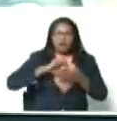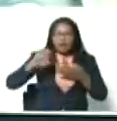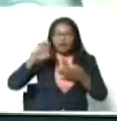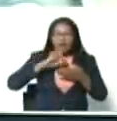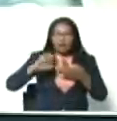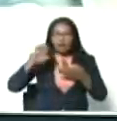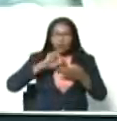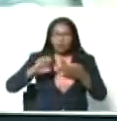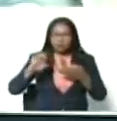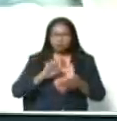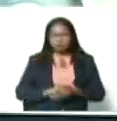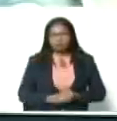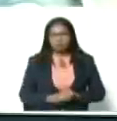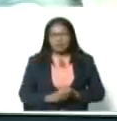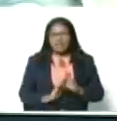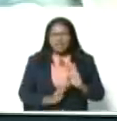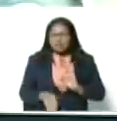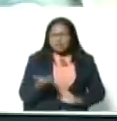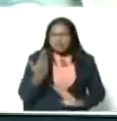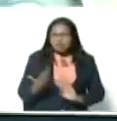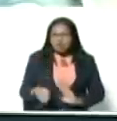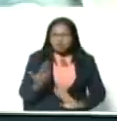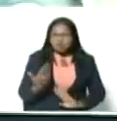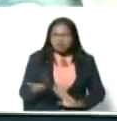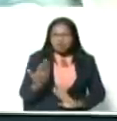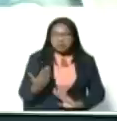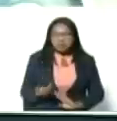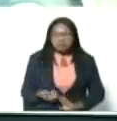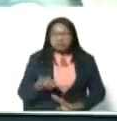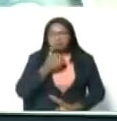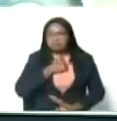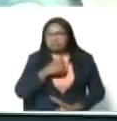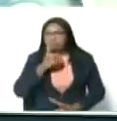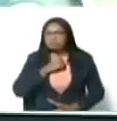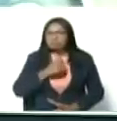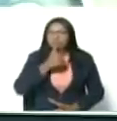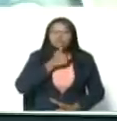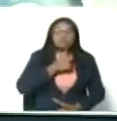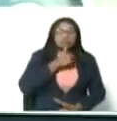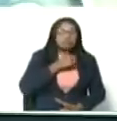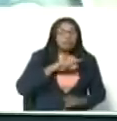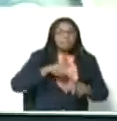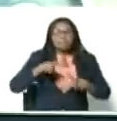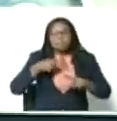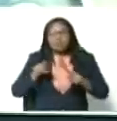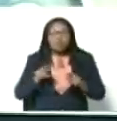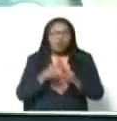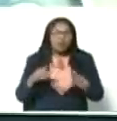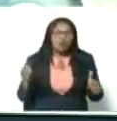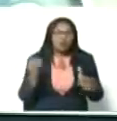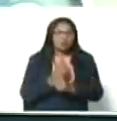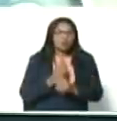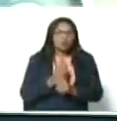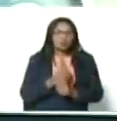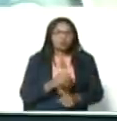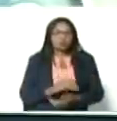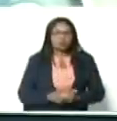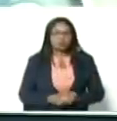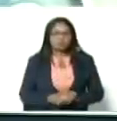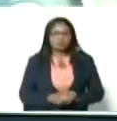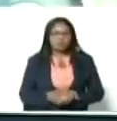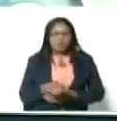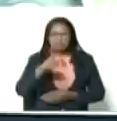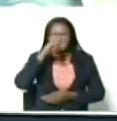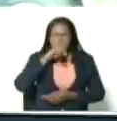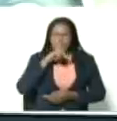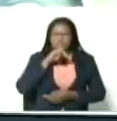en euros. Los recursos importantes, pariendo, pero conseguimos la platica, siempre conseguimos la platica, pariendo. Este año